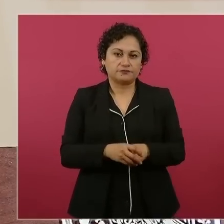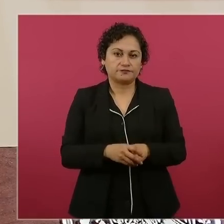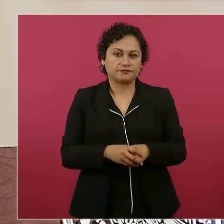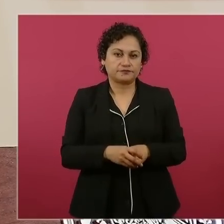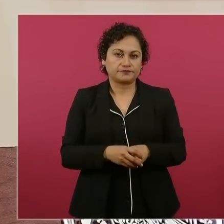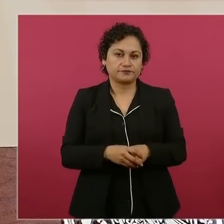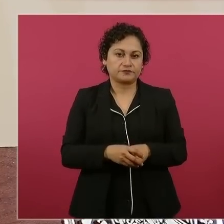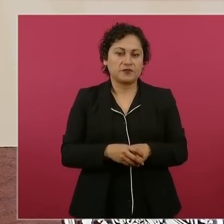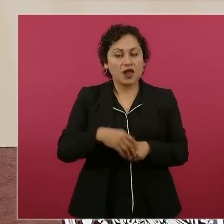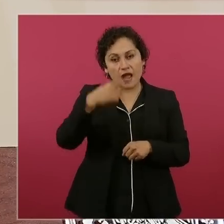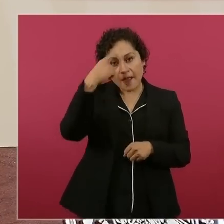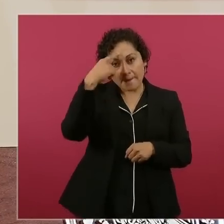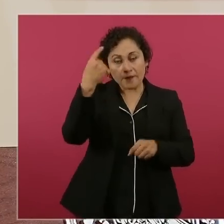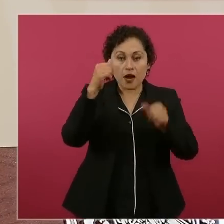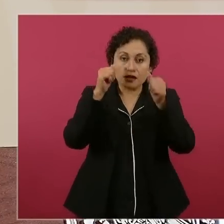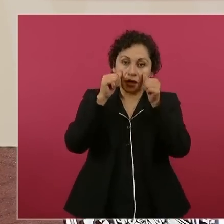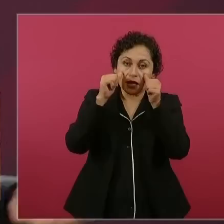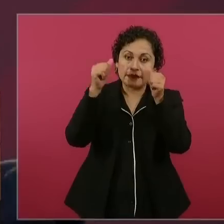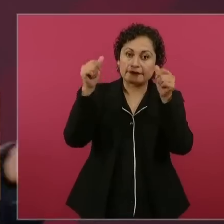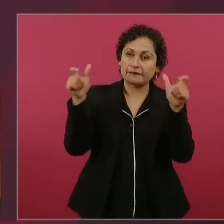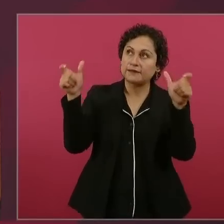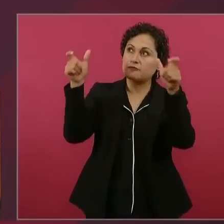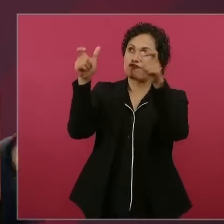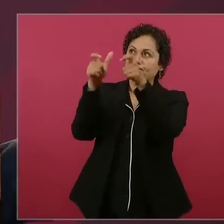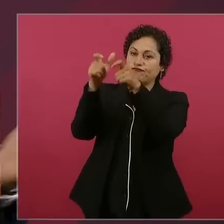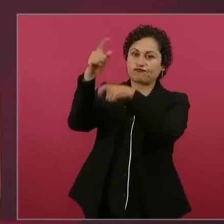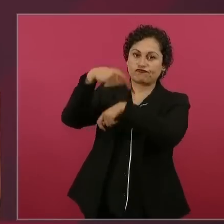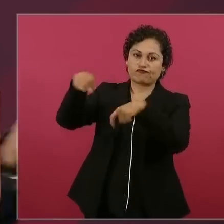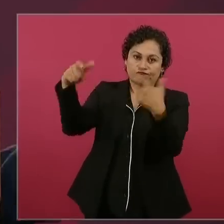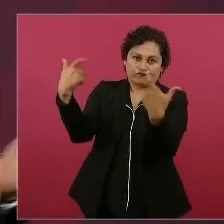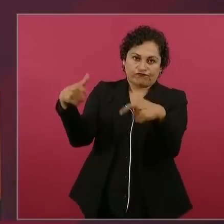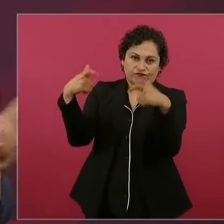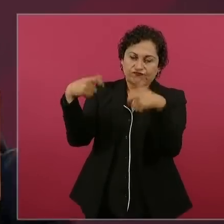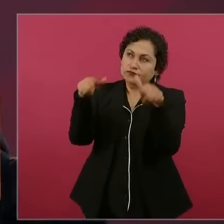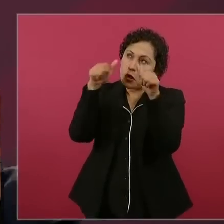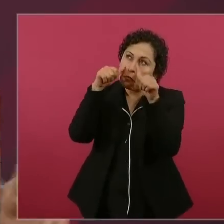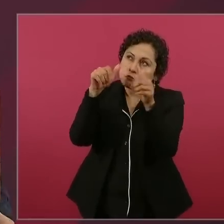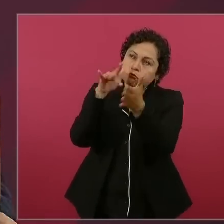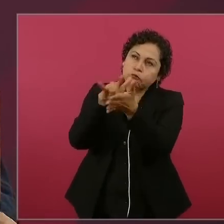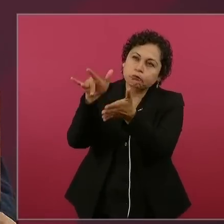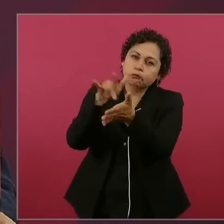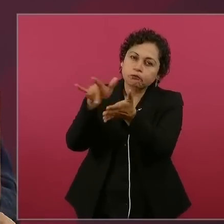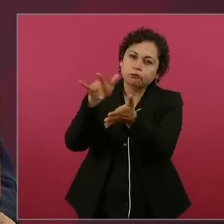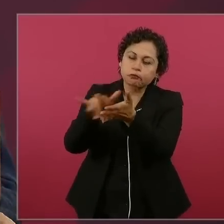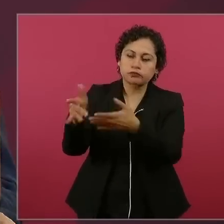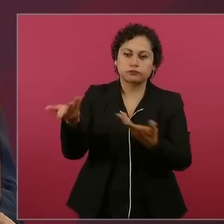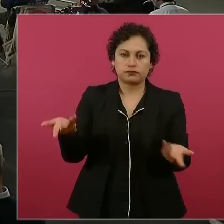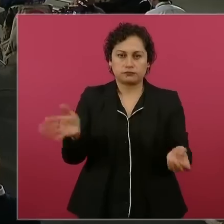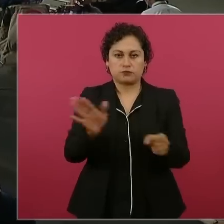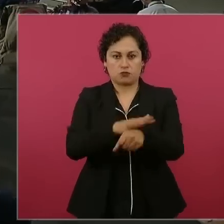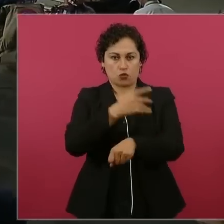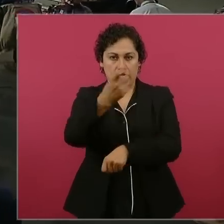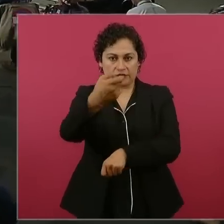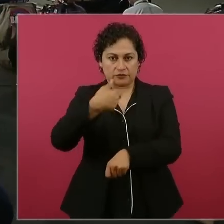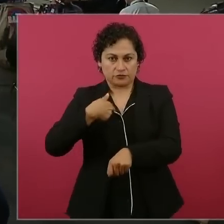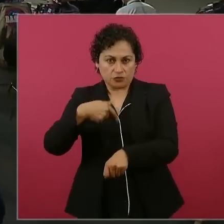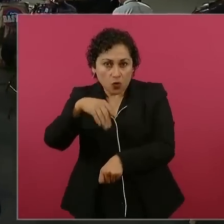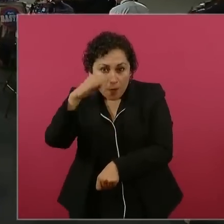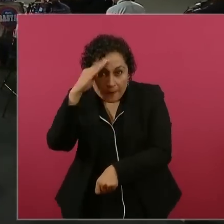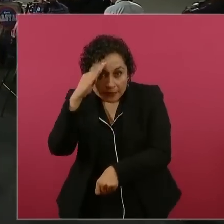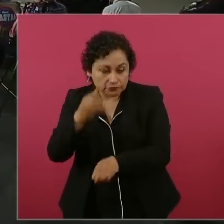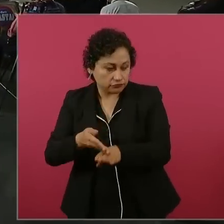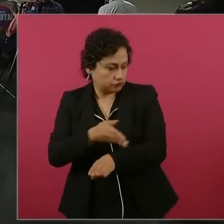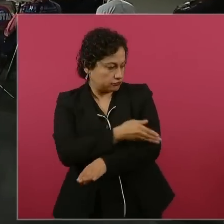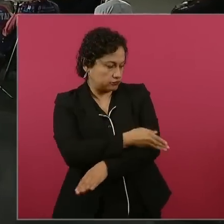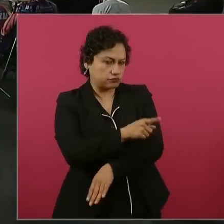a los potentados. Por eso hablo de que no había democracia, era una